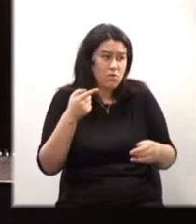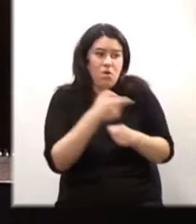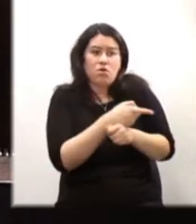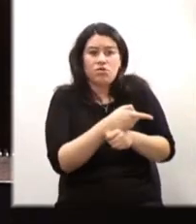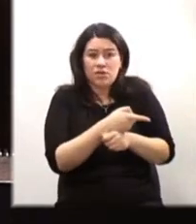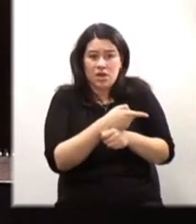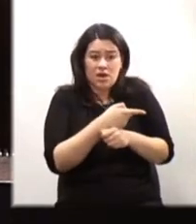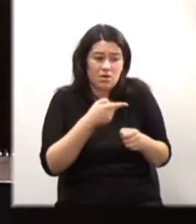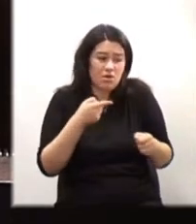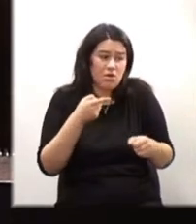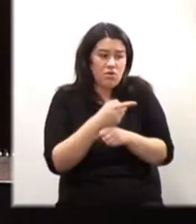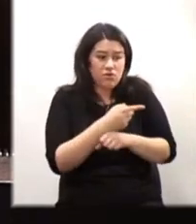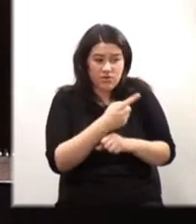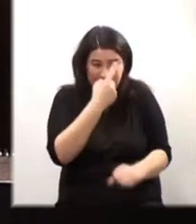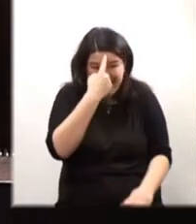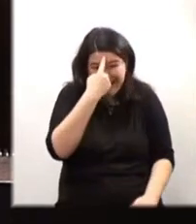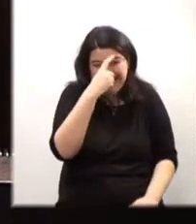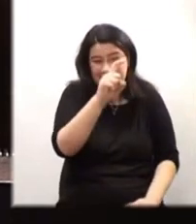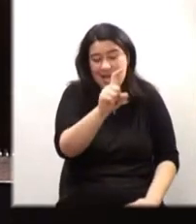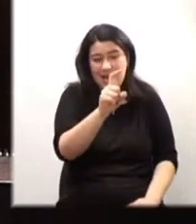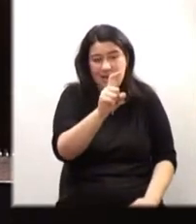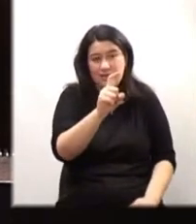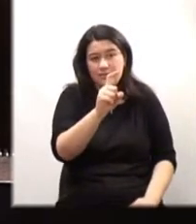la idea con la cual